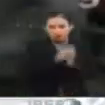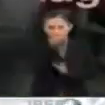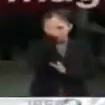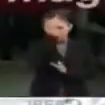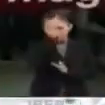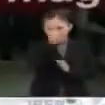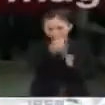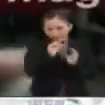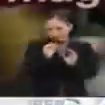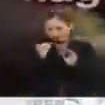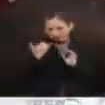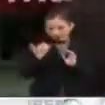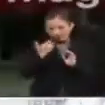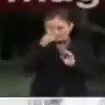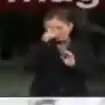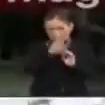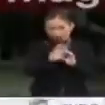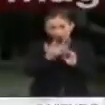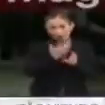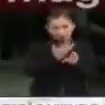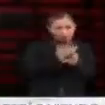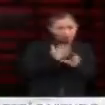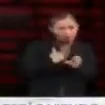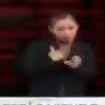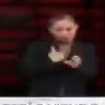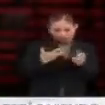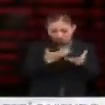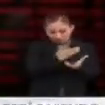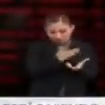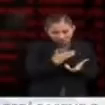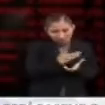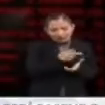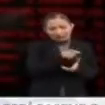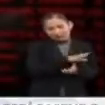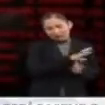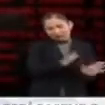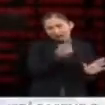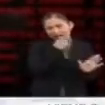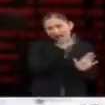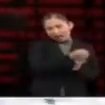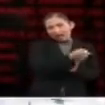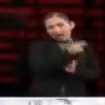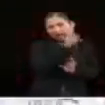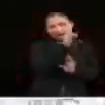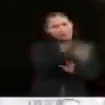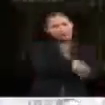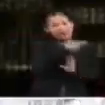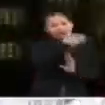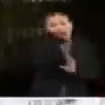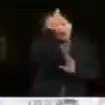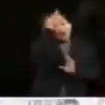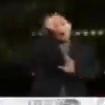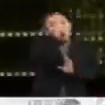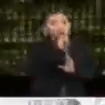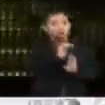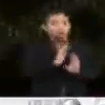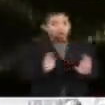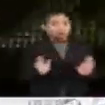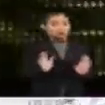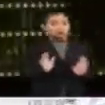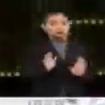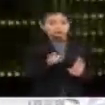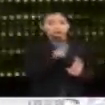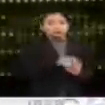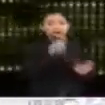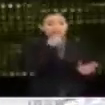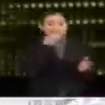acuerdo de México, Estados Unidos y Canadá, pues ya se ha señalado, es realmente un acuerdo